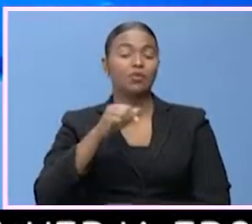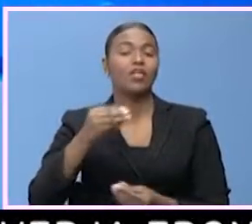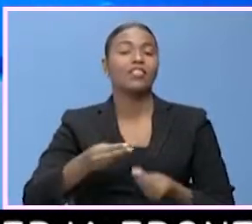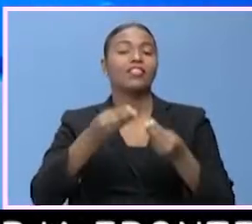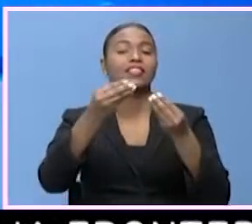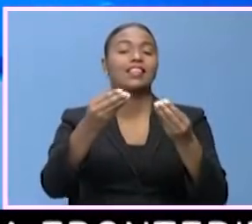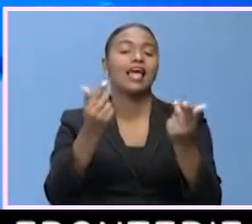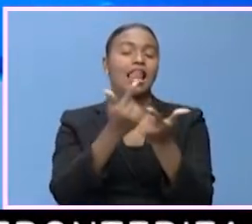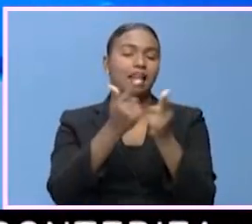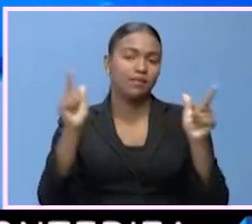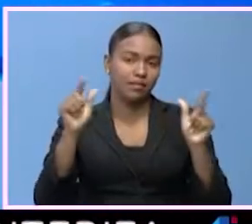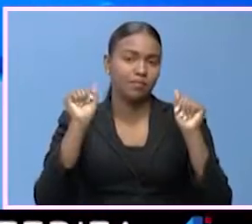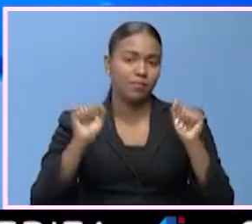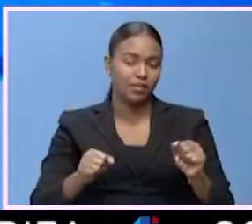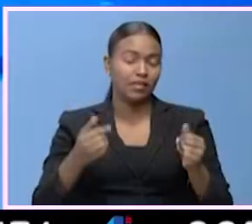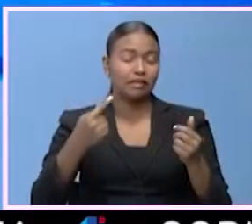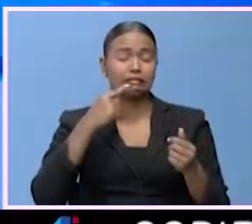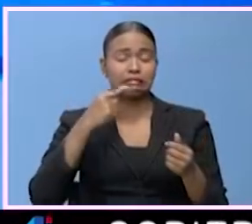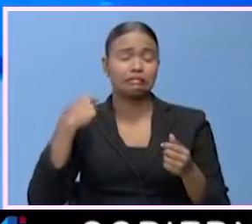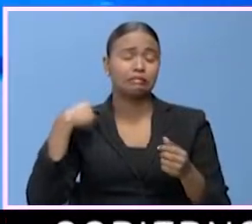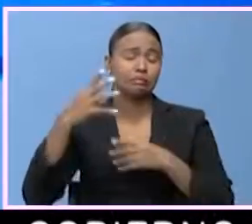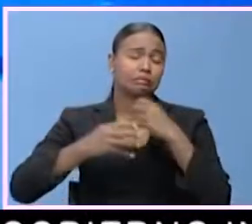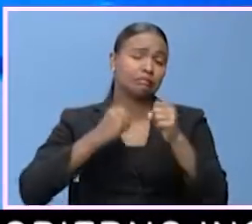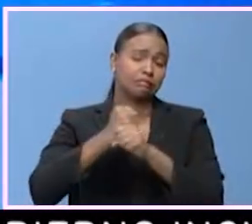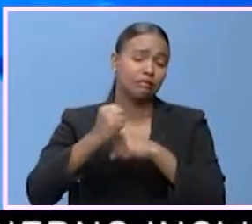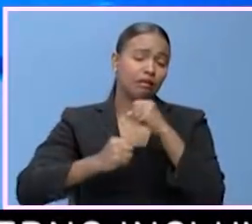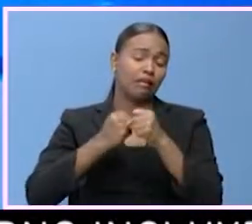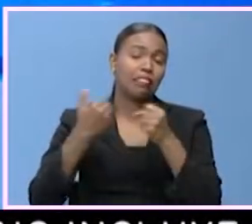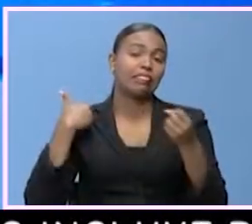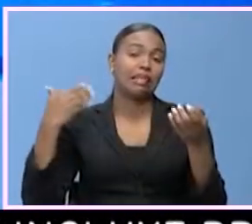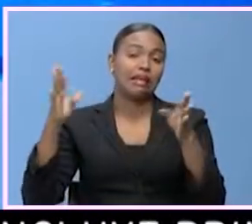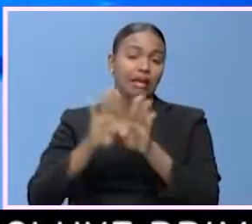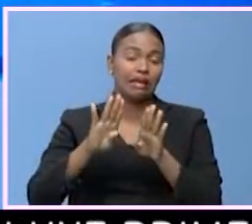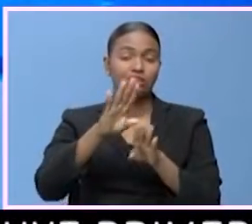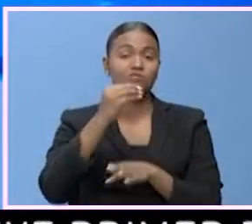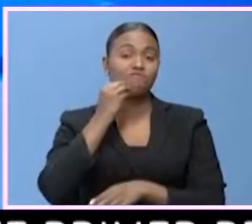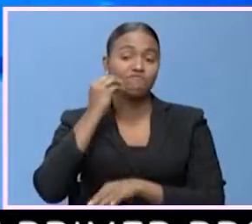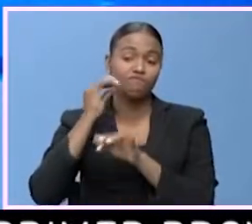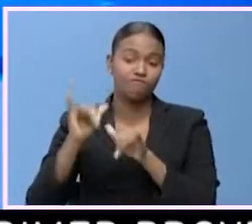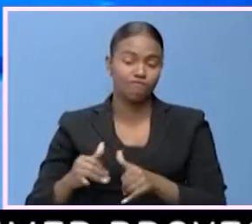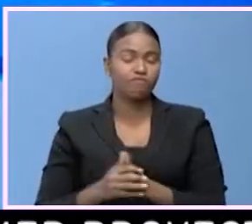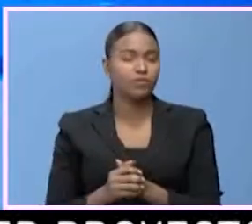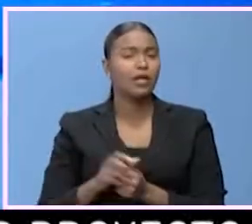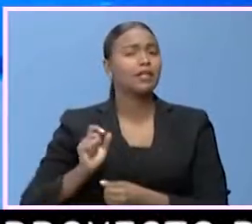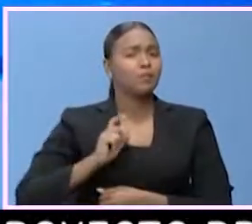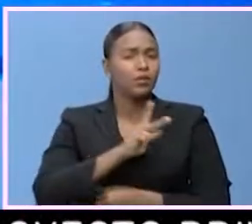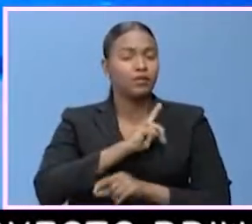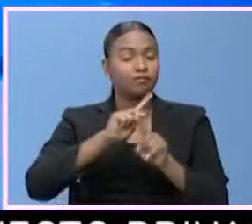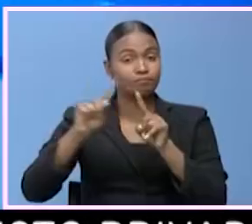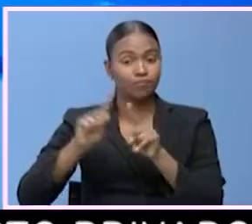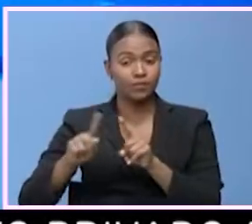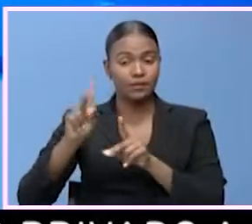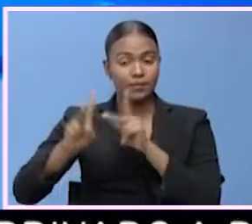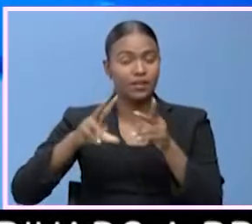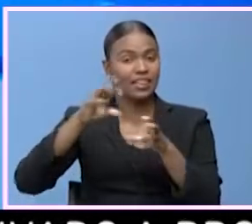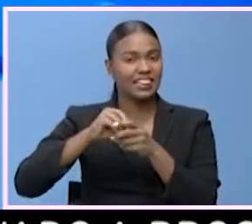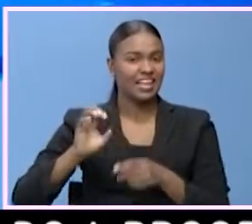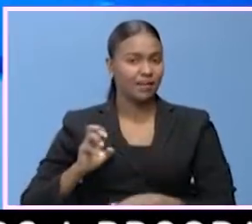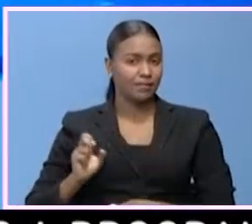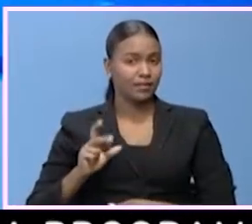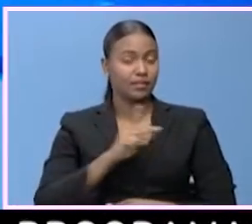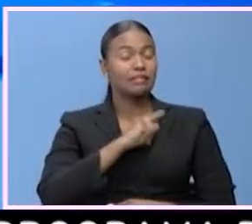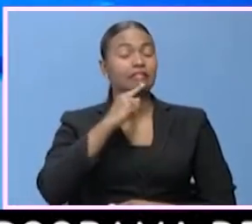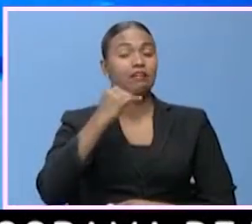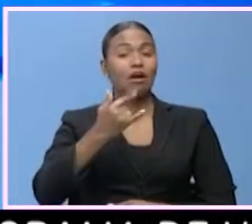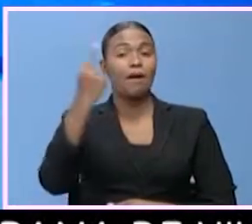devolverles la libertad que por tanto tiempo habían estado encerrados. Señores, legisladores de distintas bancadas en la Cámara de Diputados afirmaron